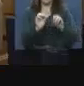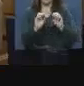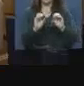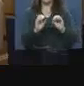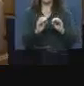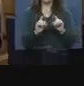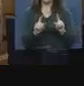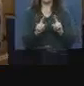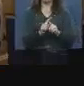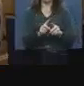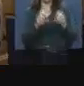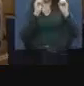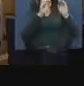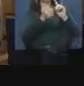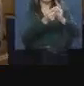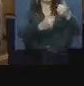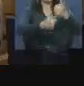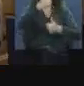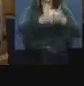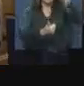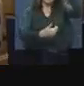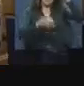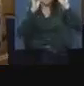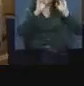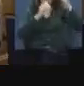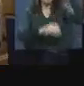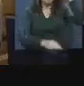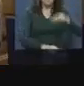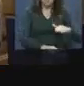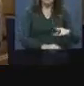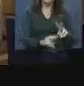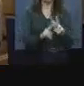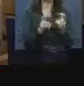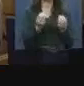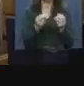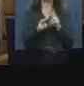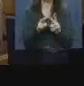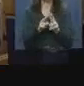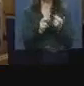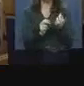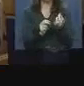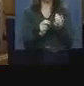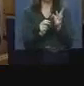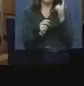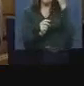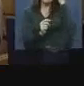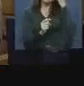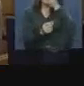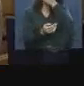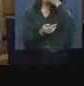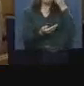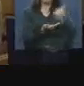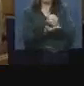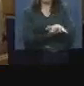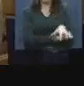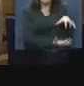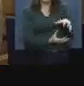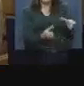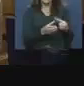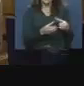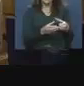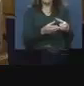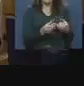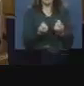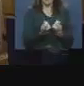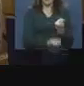son máquinas de generar profesionales mal formados y cuyo andamiaje fue construido solo con miras a enriquecer el bolsillo de grupos